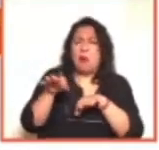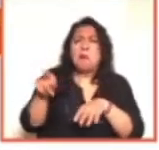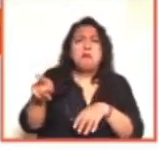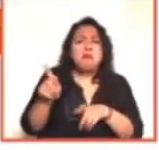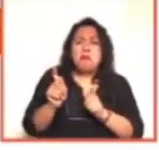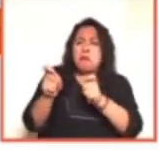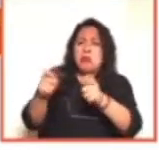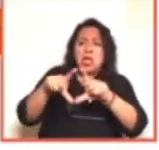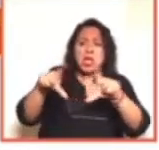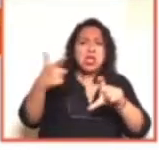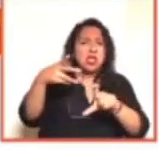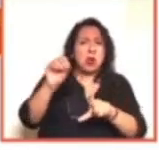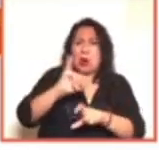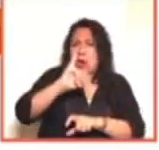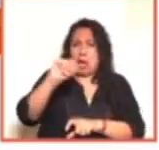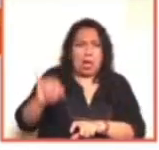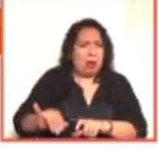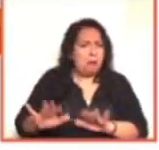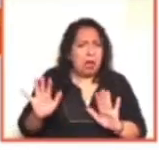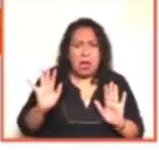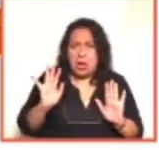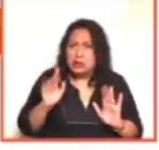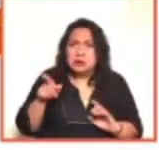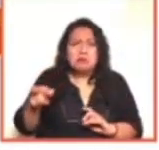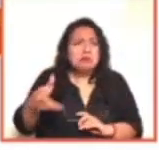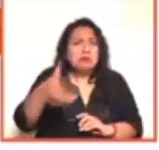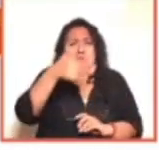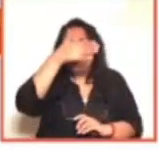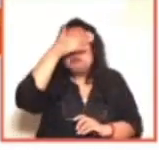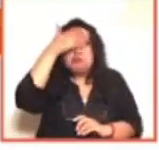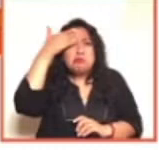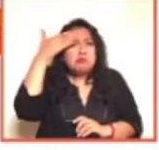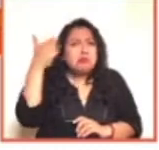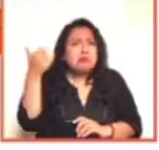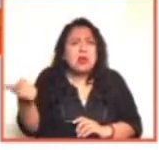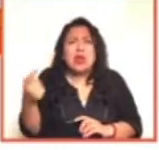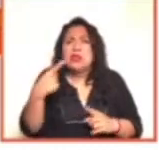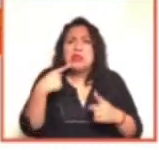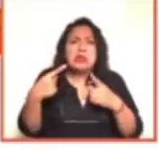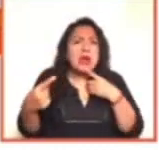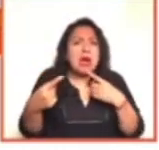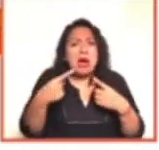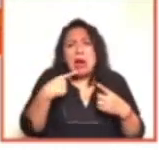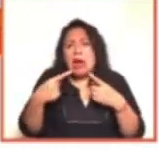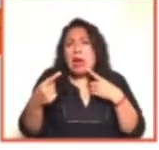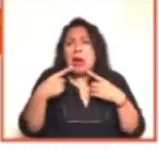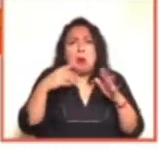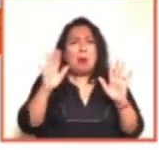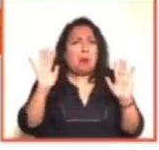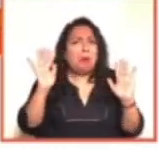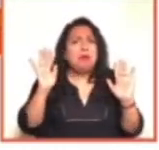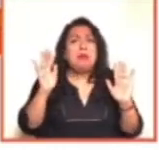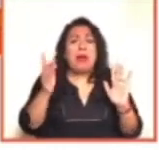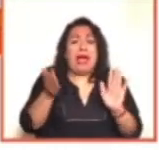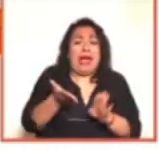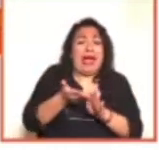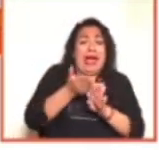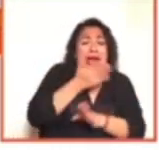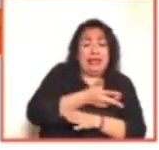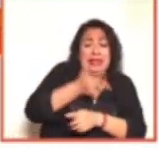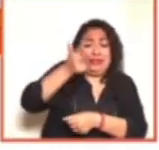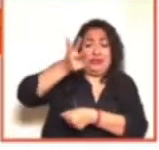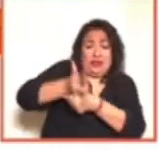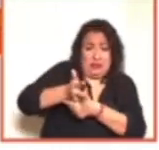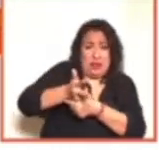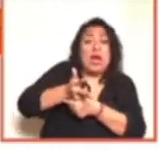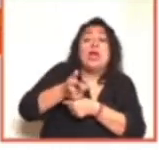guión. Él no sabía, de cierta forma, los diálogos de las escenas. Solo antes de filmar una secuencia